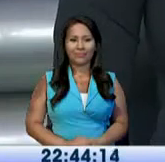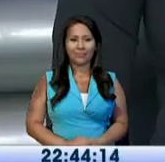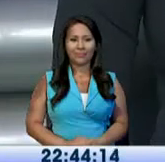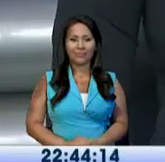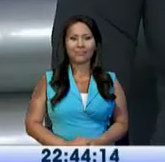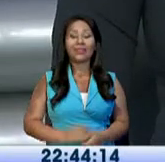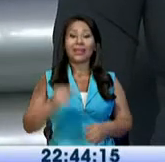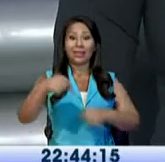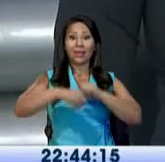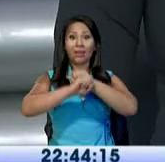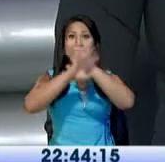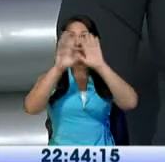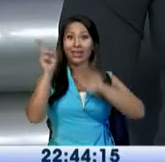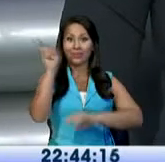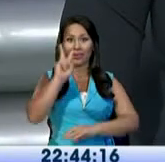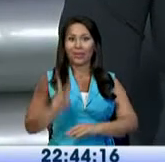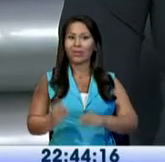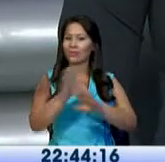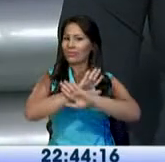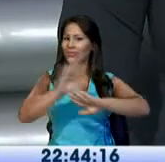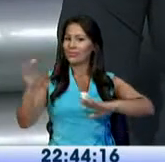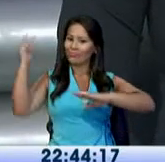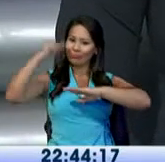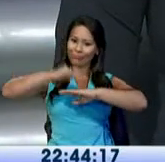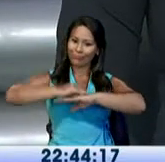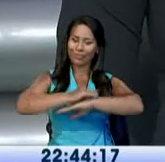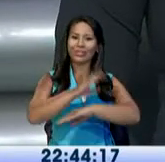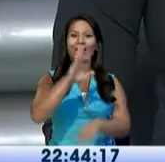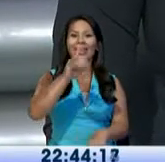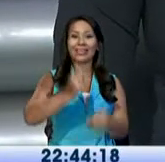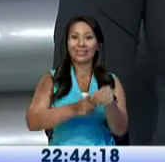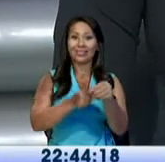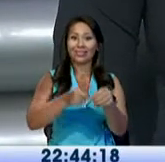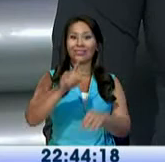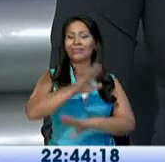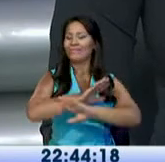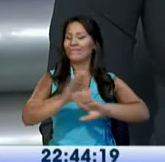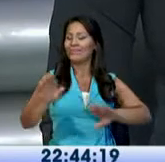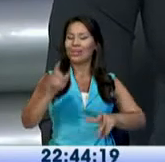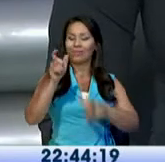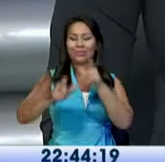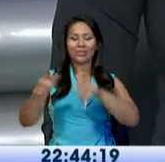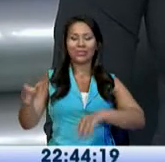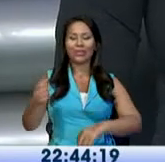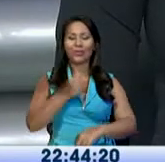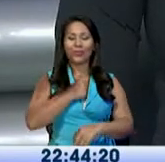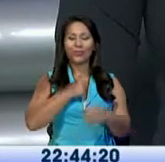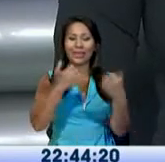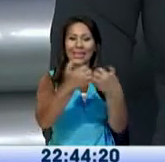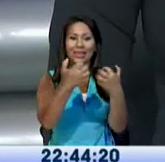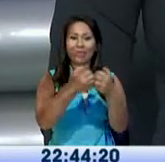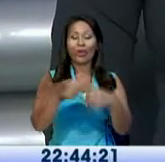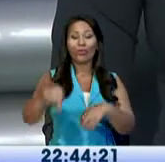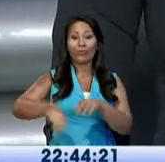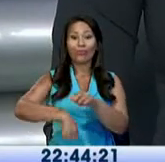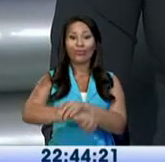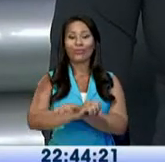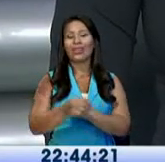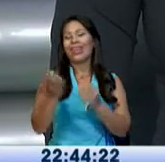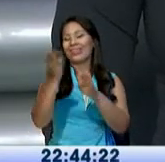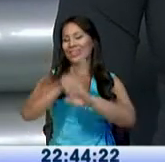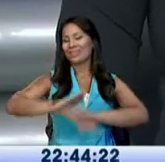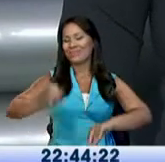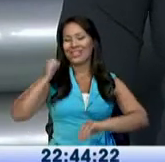La mañana de este viernes arribaron al aeropuerto de Tababel en la capital los jugadores de la selección ecuatoriana de fútbol luego de su histórico triunfo